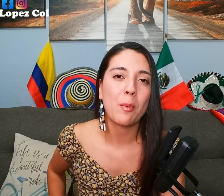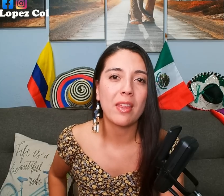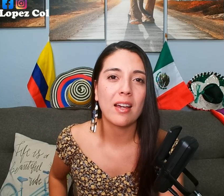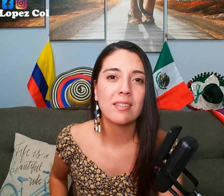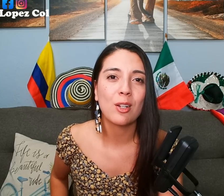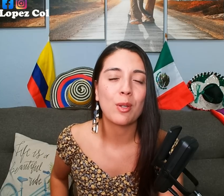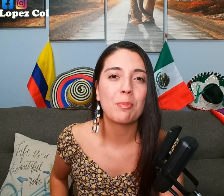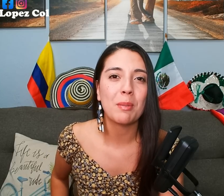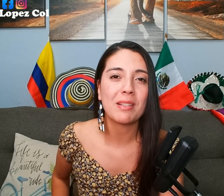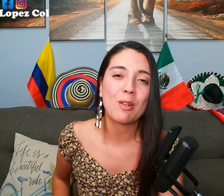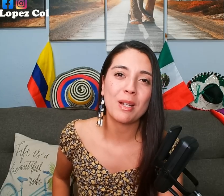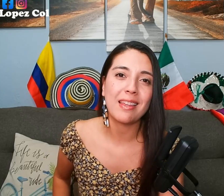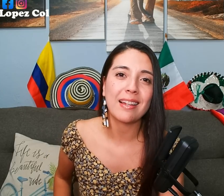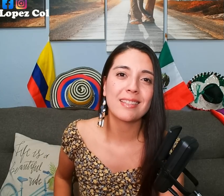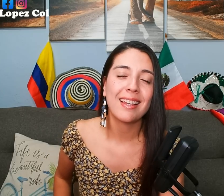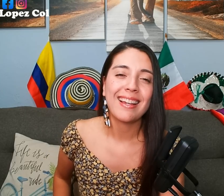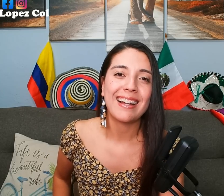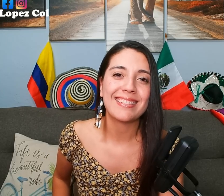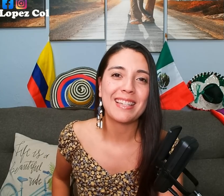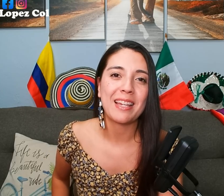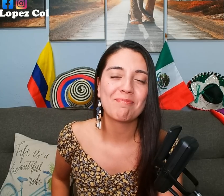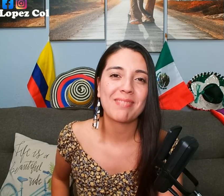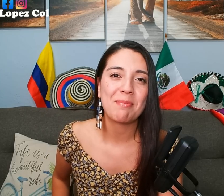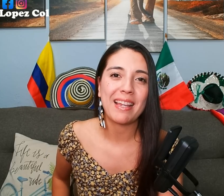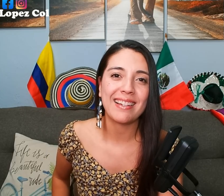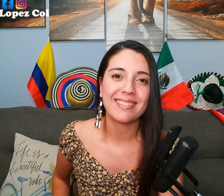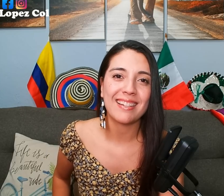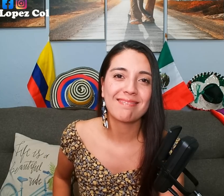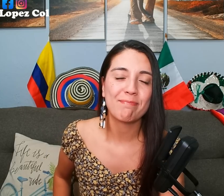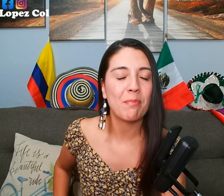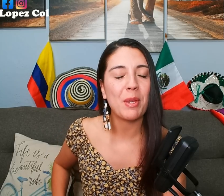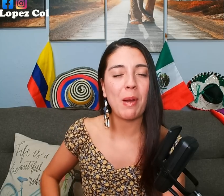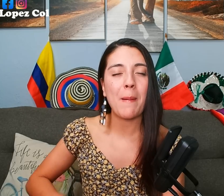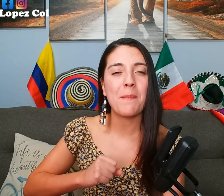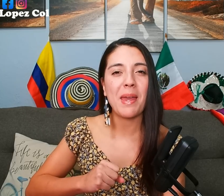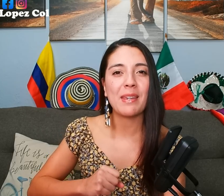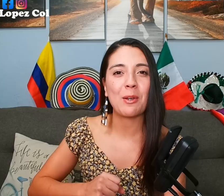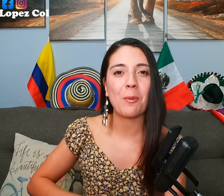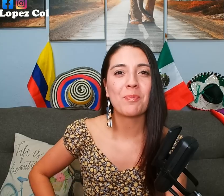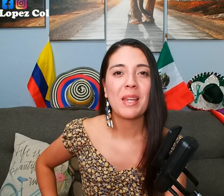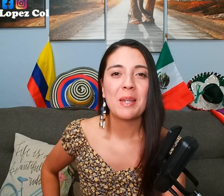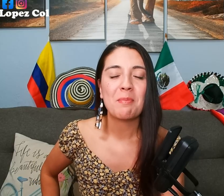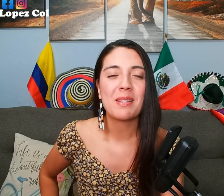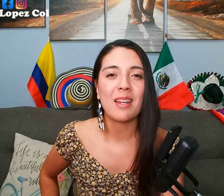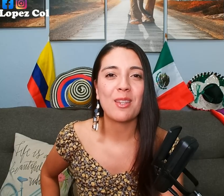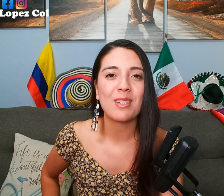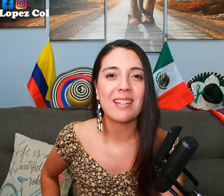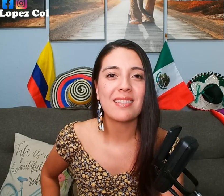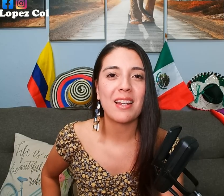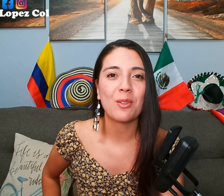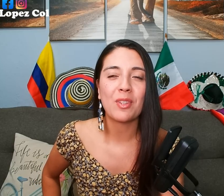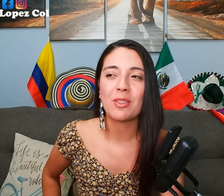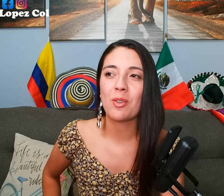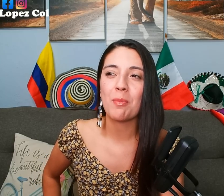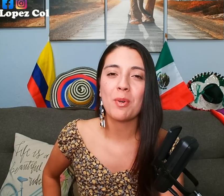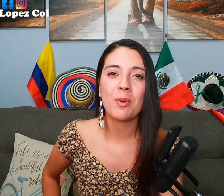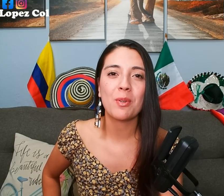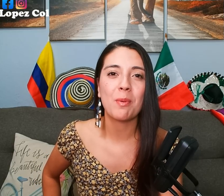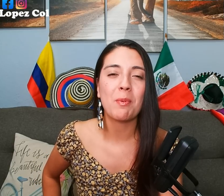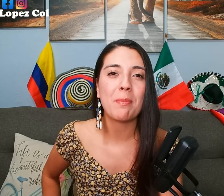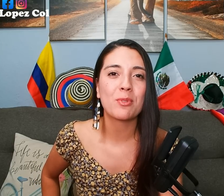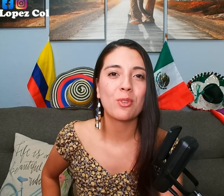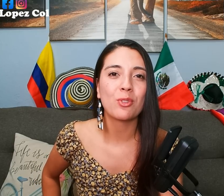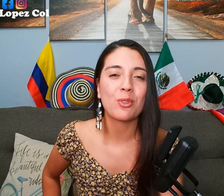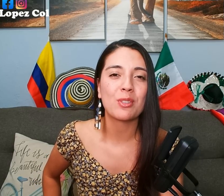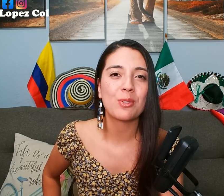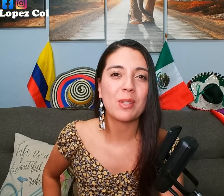prima es la vida lo que prima es la humanidad así que me encanta Viva México mis queridos Ho les estaré contando Cómo